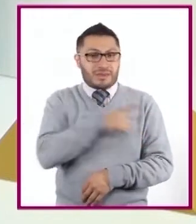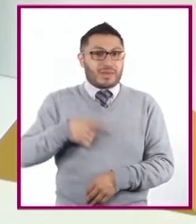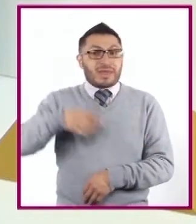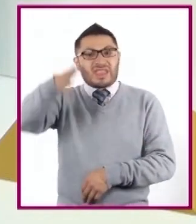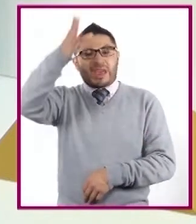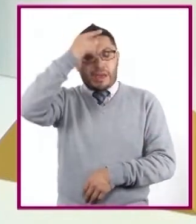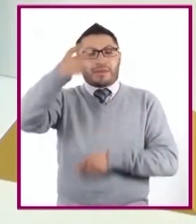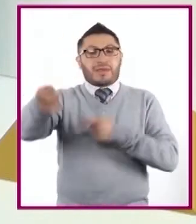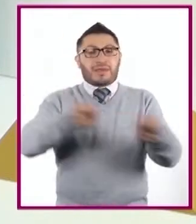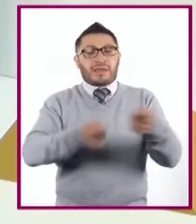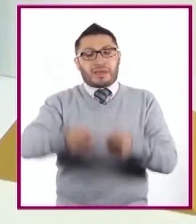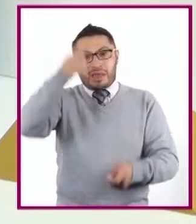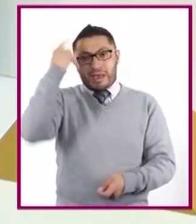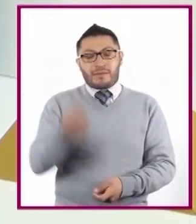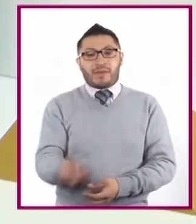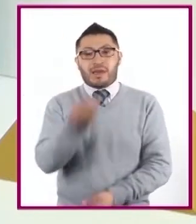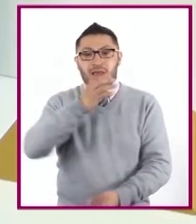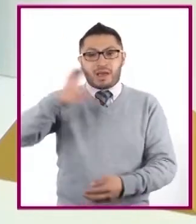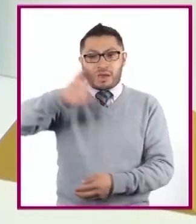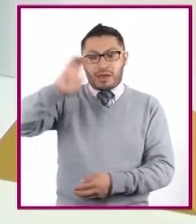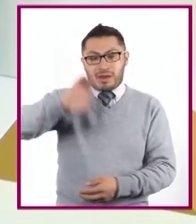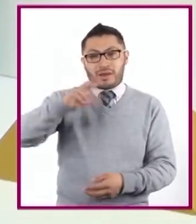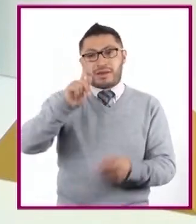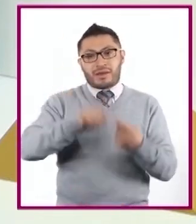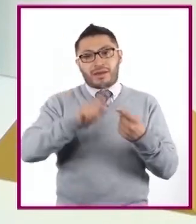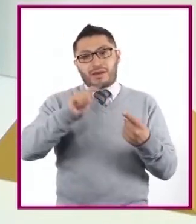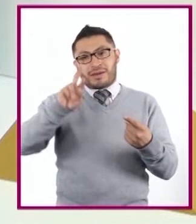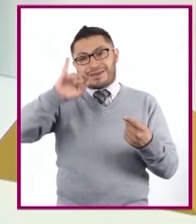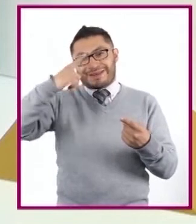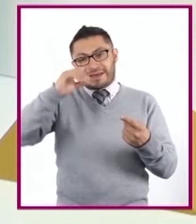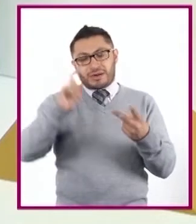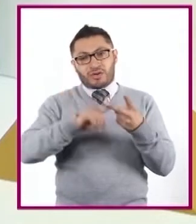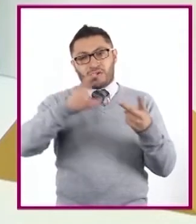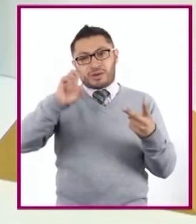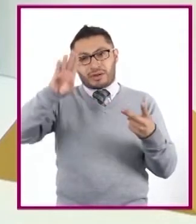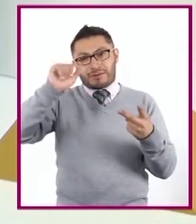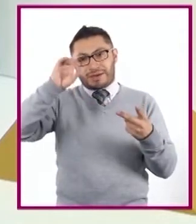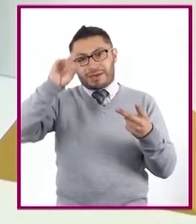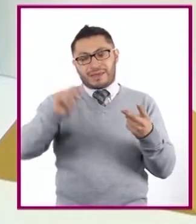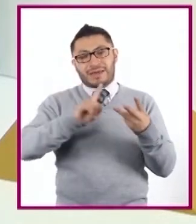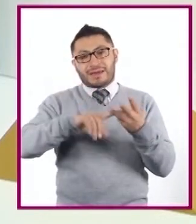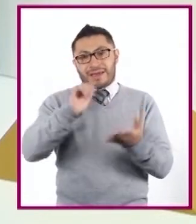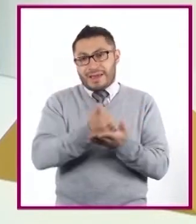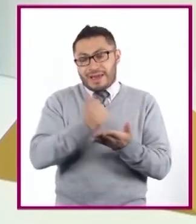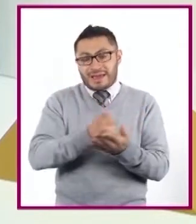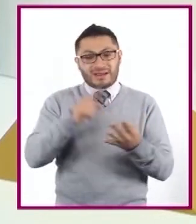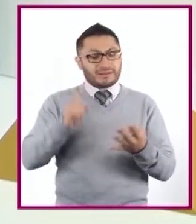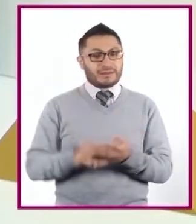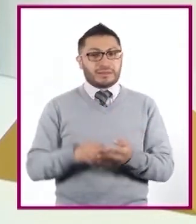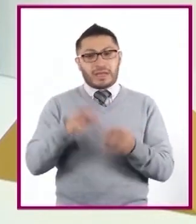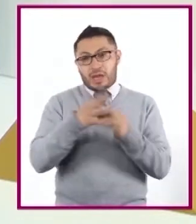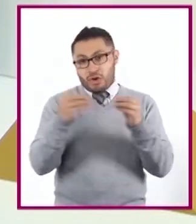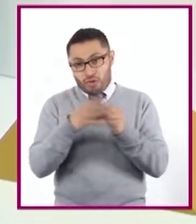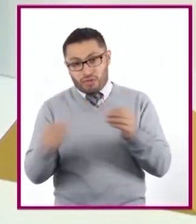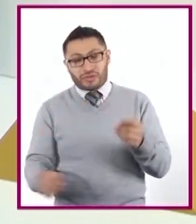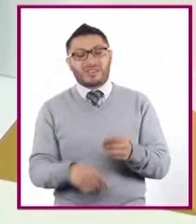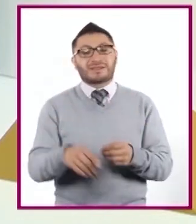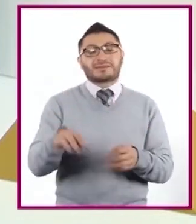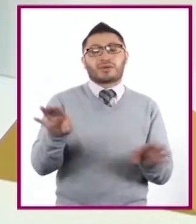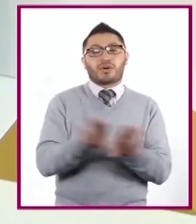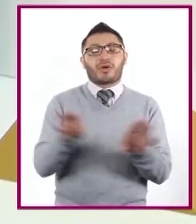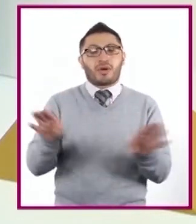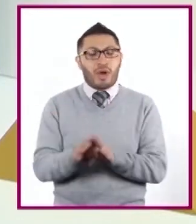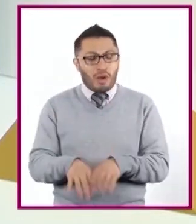manejar para el cultivo de cereales, como el trigo, la cebada, el arroz. En el caso de las frutas, se